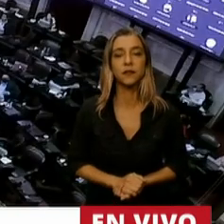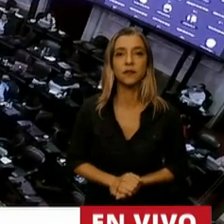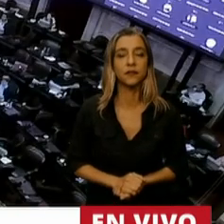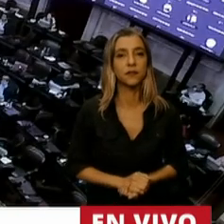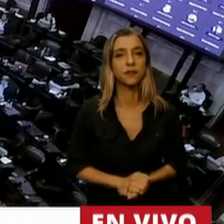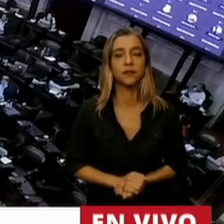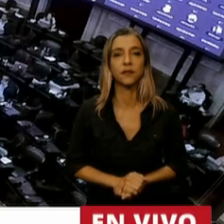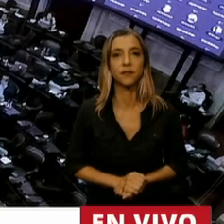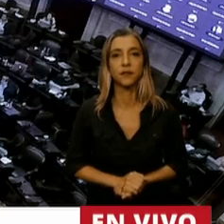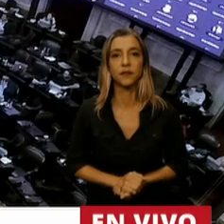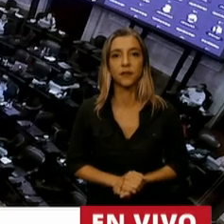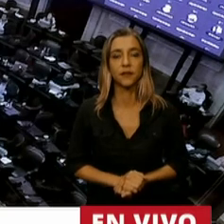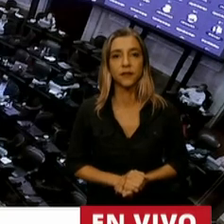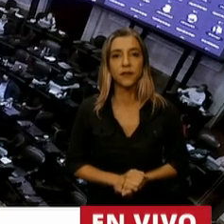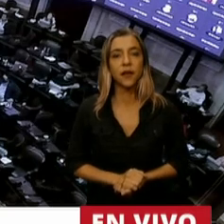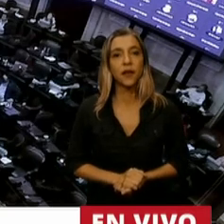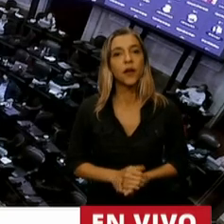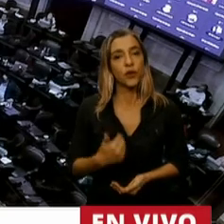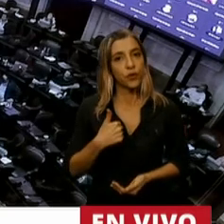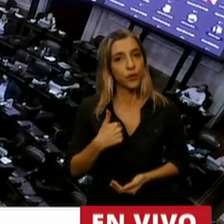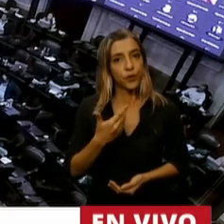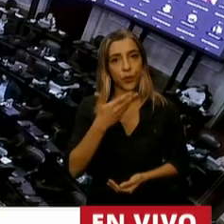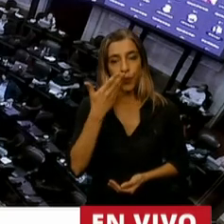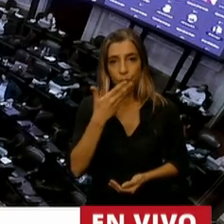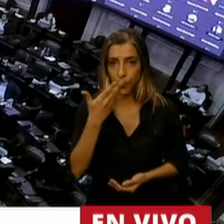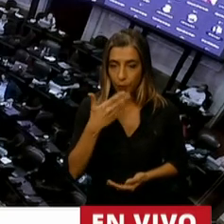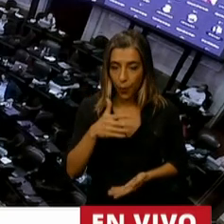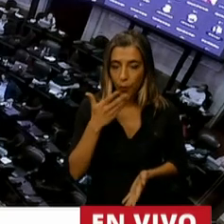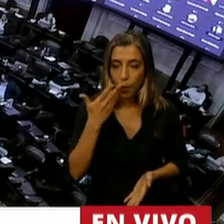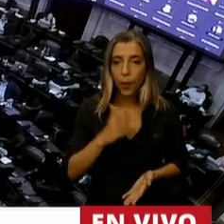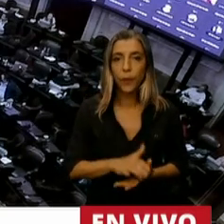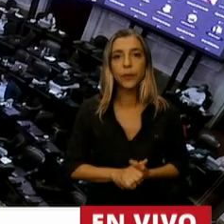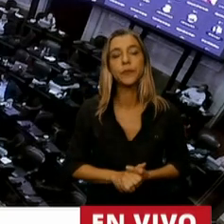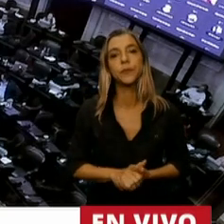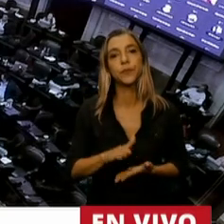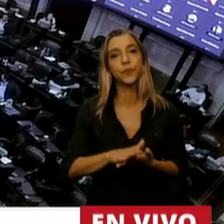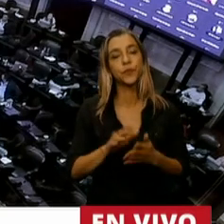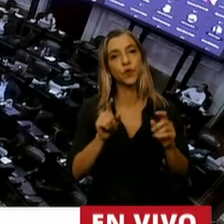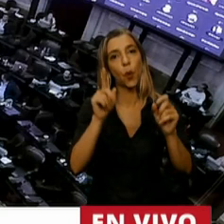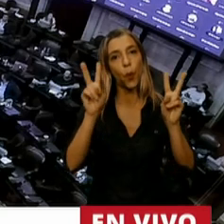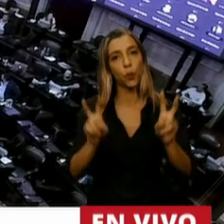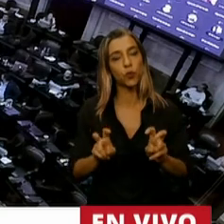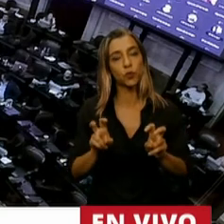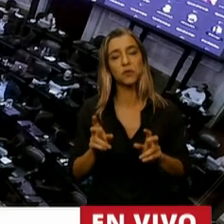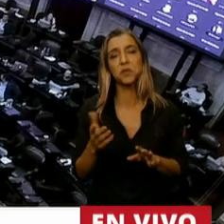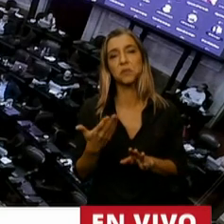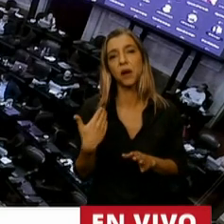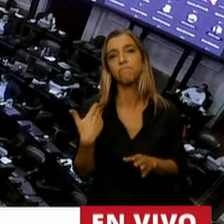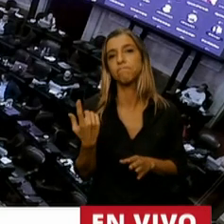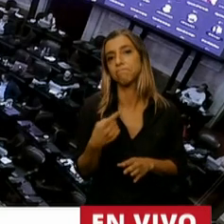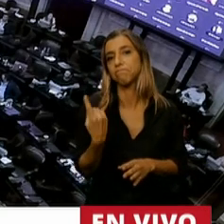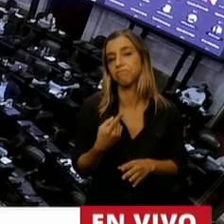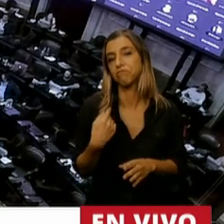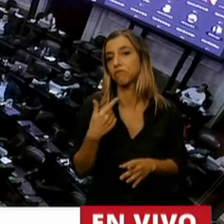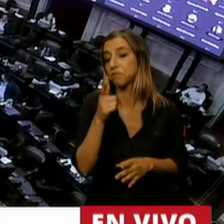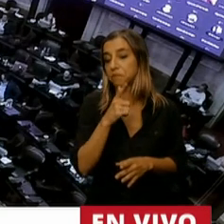ah voy a hablar de un tema que normalmente no resulta central